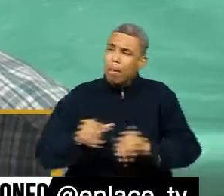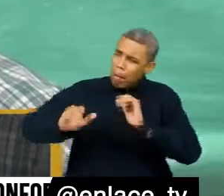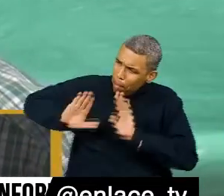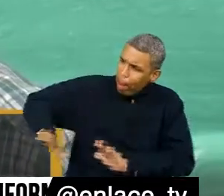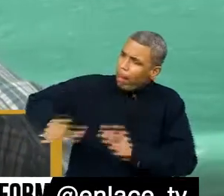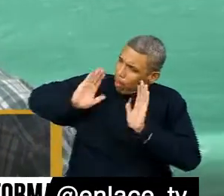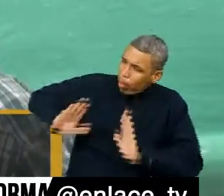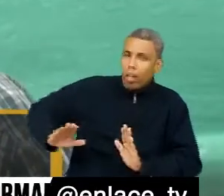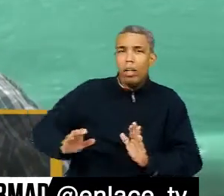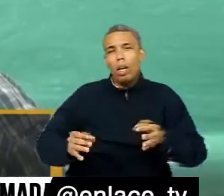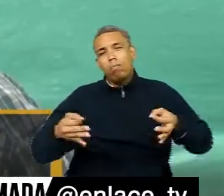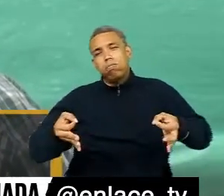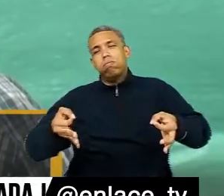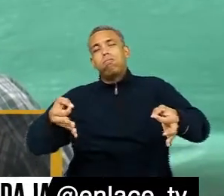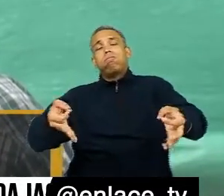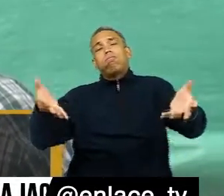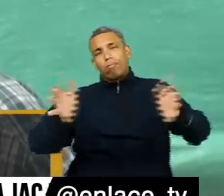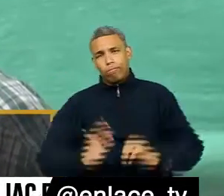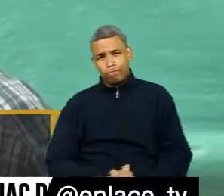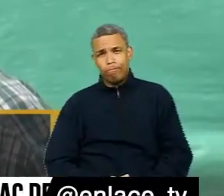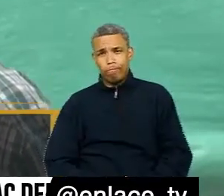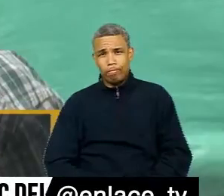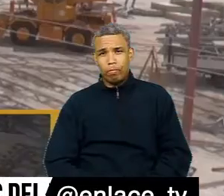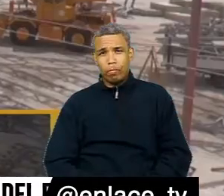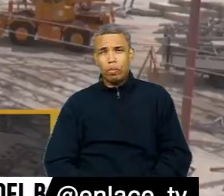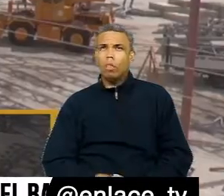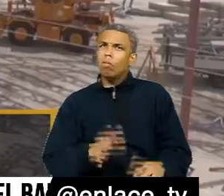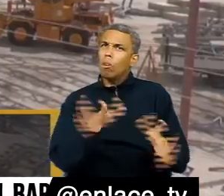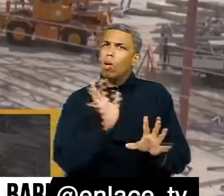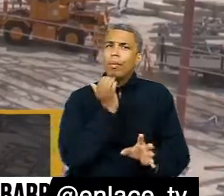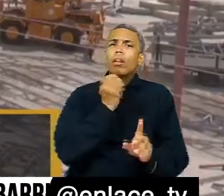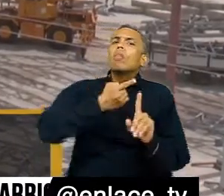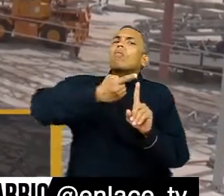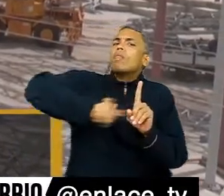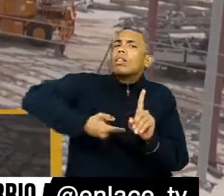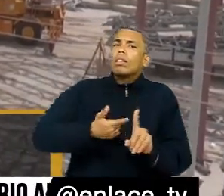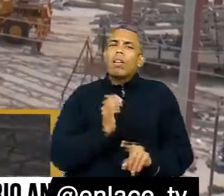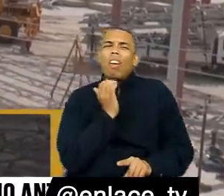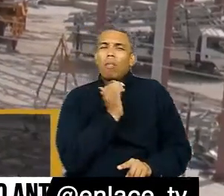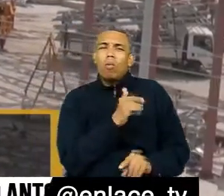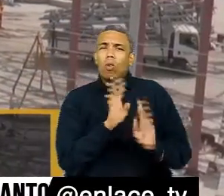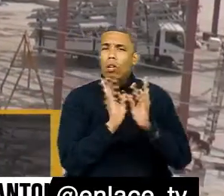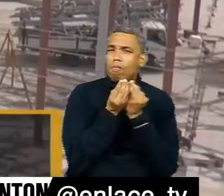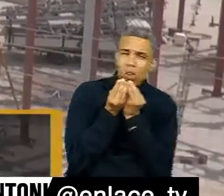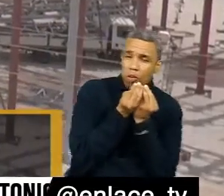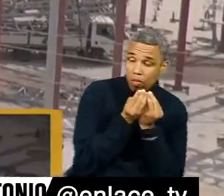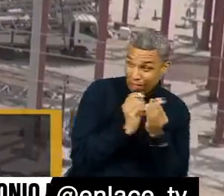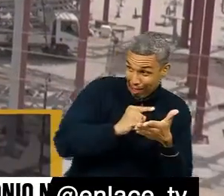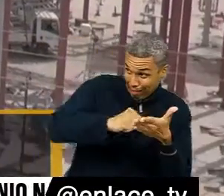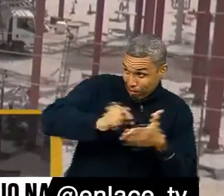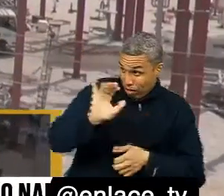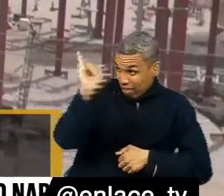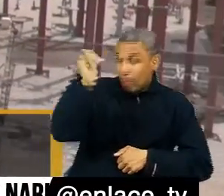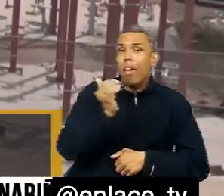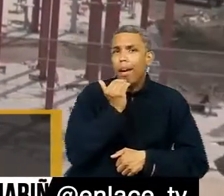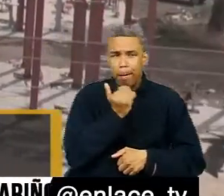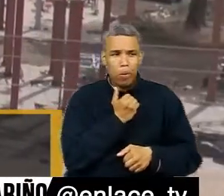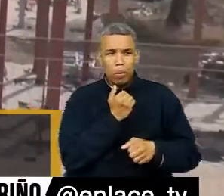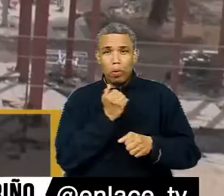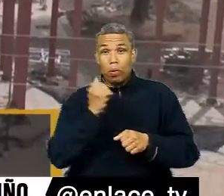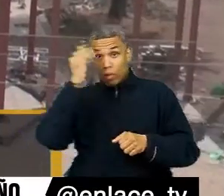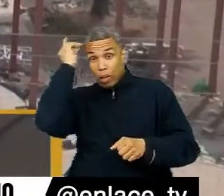la adición, y se tiene programado más o menos por ahí un mes que puedan que terminen la obra. Asegura que la comunidad requiere de la terminación del trabajo,